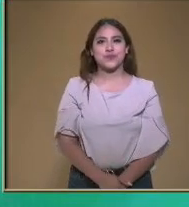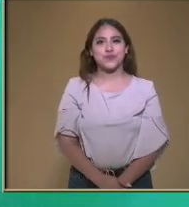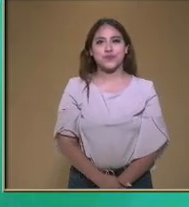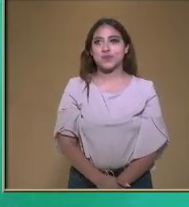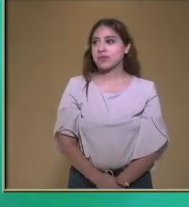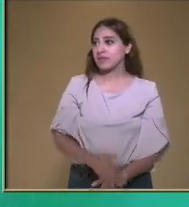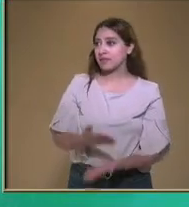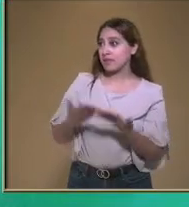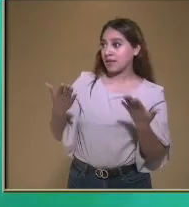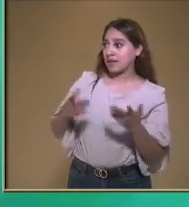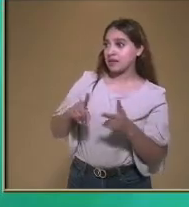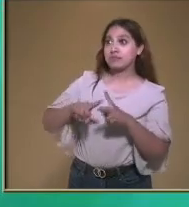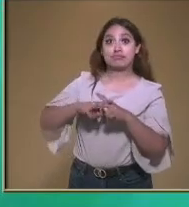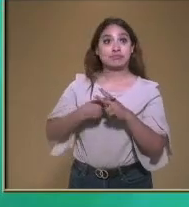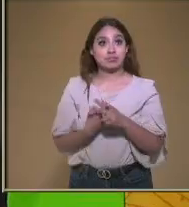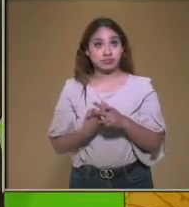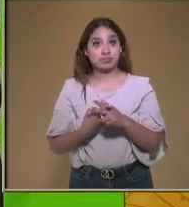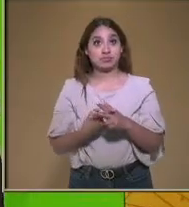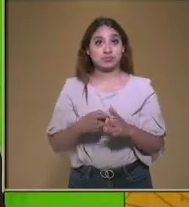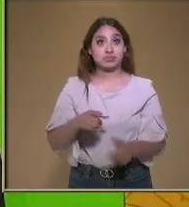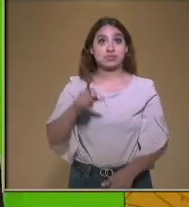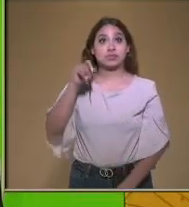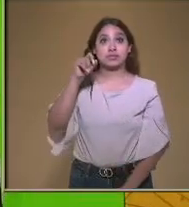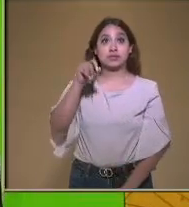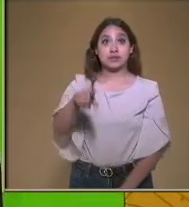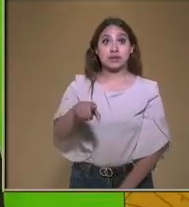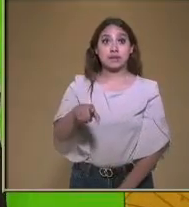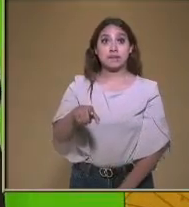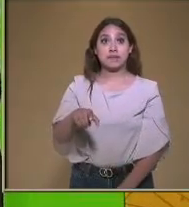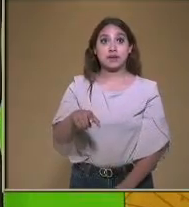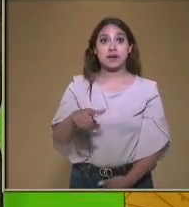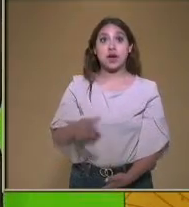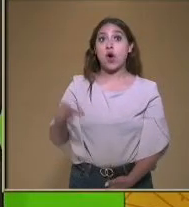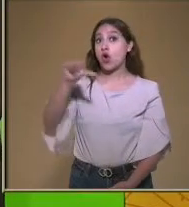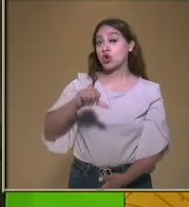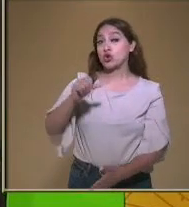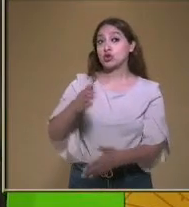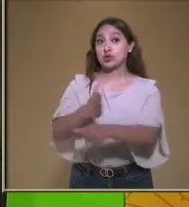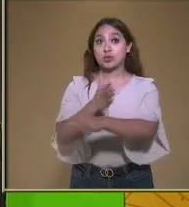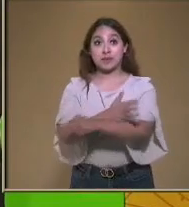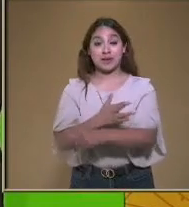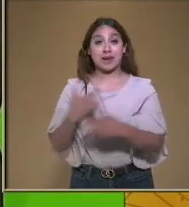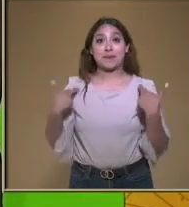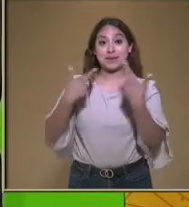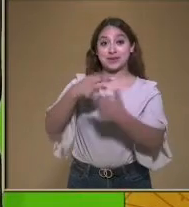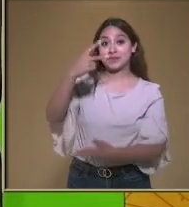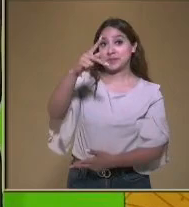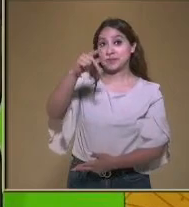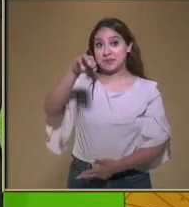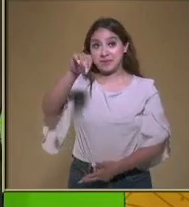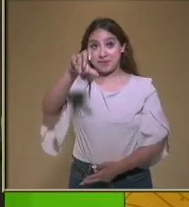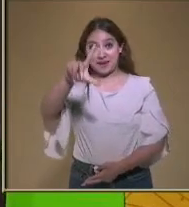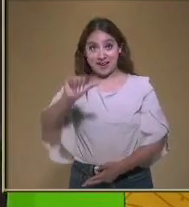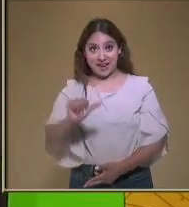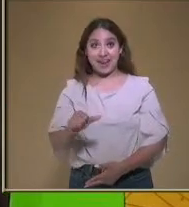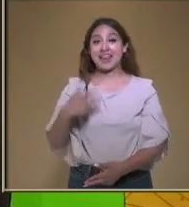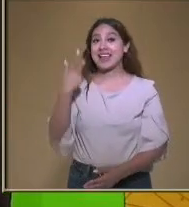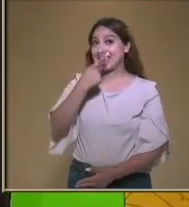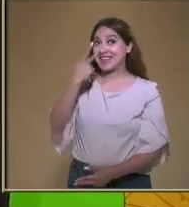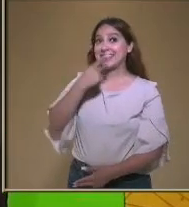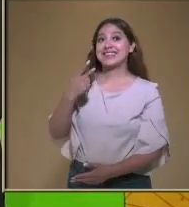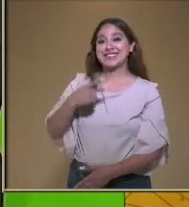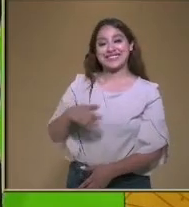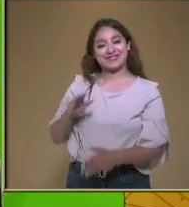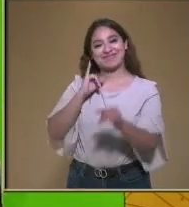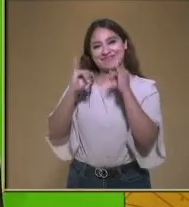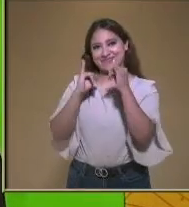si iniciamos, profe? Perfecto. También compartir que el día de hoy nos acompaña la maestra Pamela Rodríguez, intérprete de lenguaje de